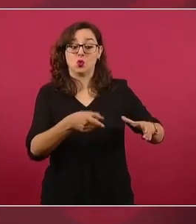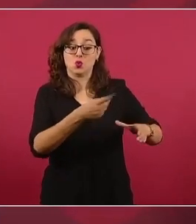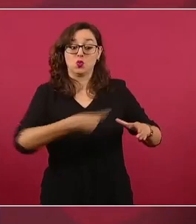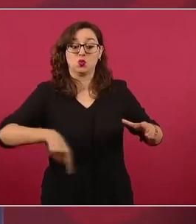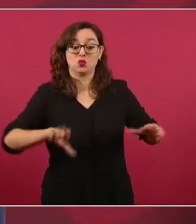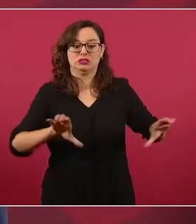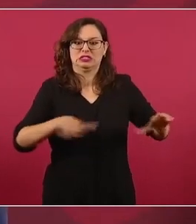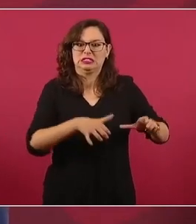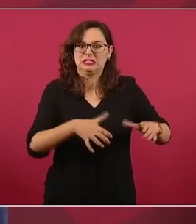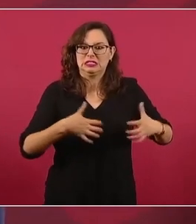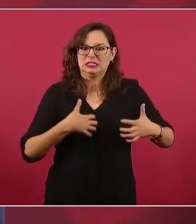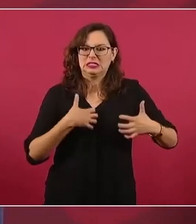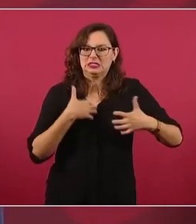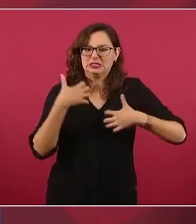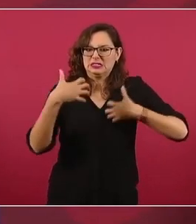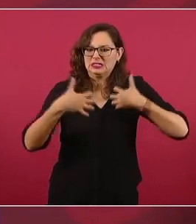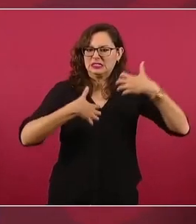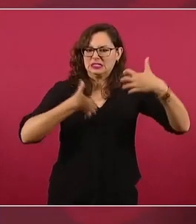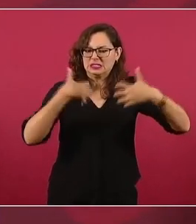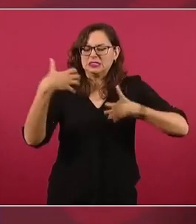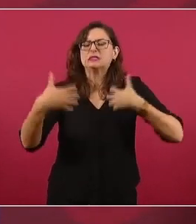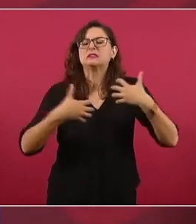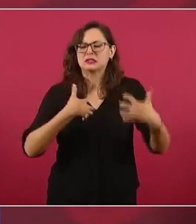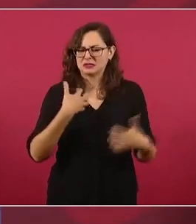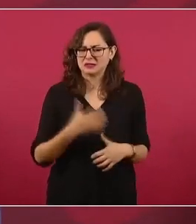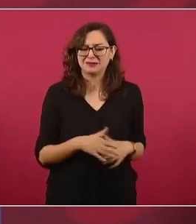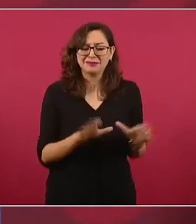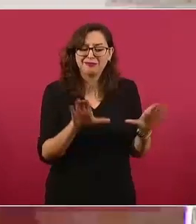y cada vez se enfurecen más